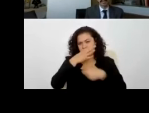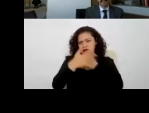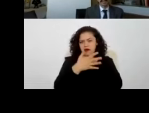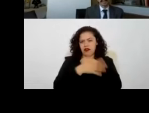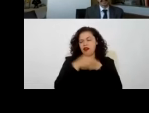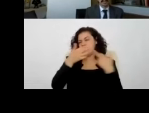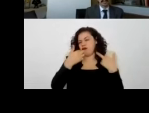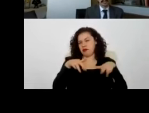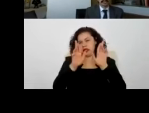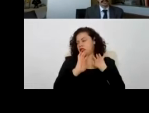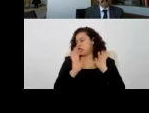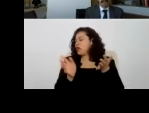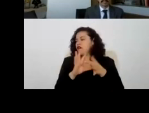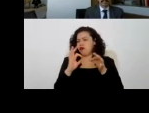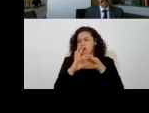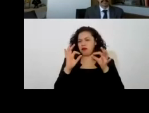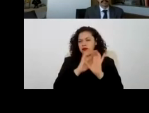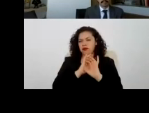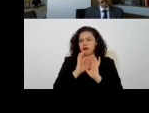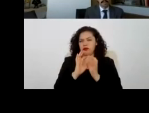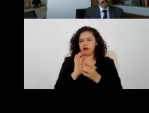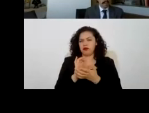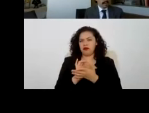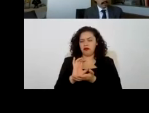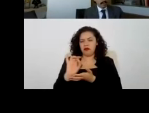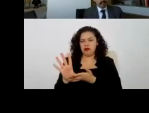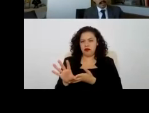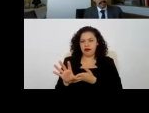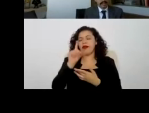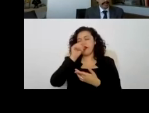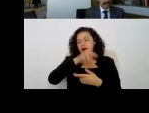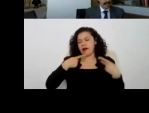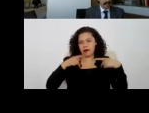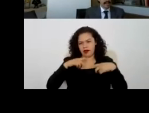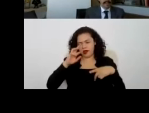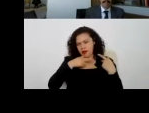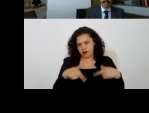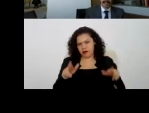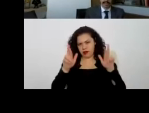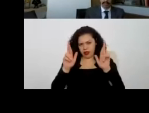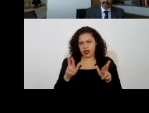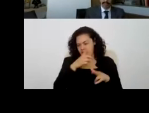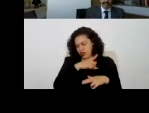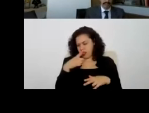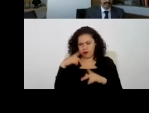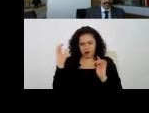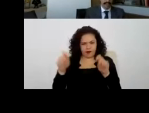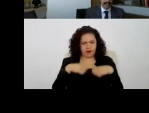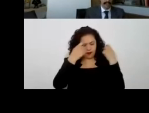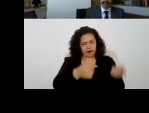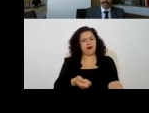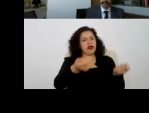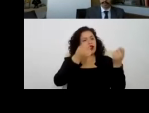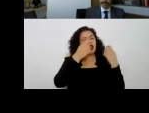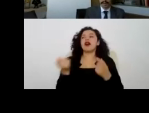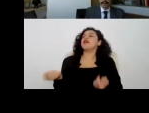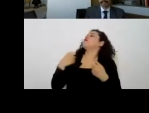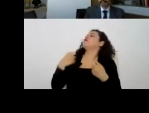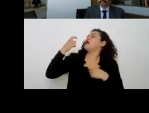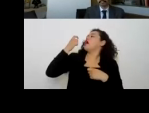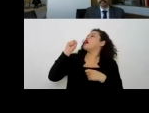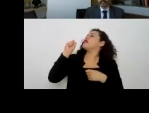representante. El representante también debe aceptar esa designación ante la Secretaría de Hacienda a través del